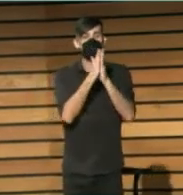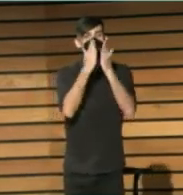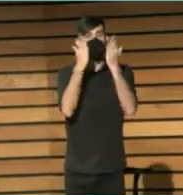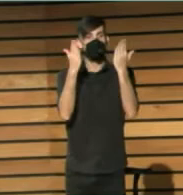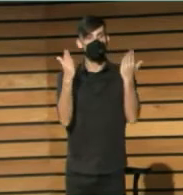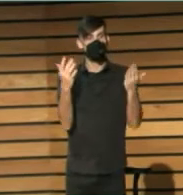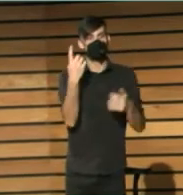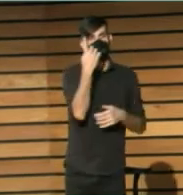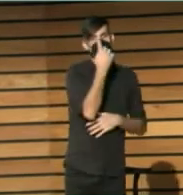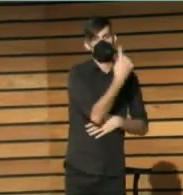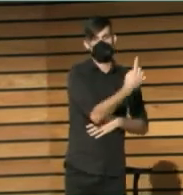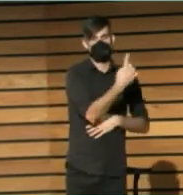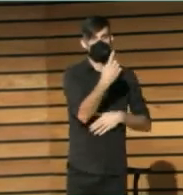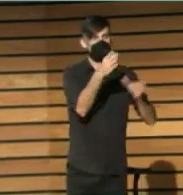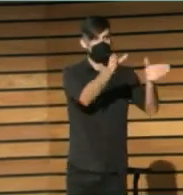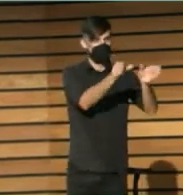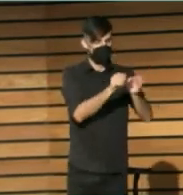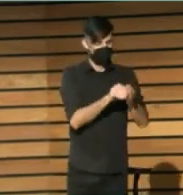uno.